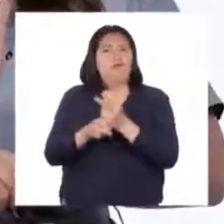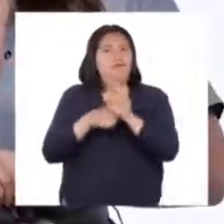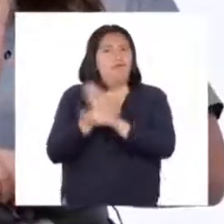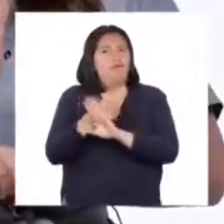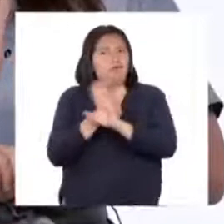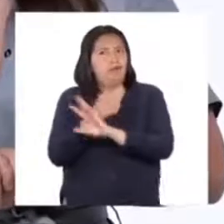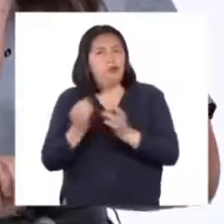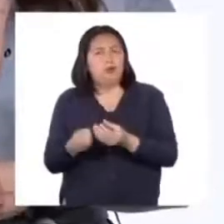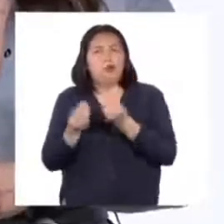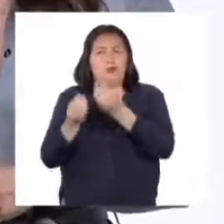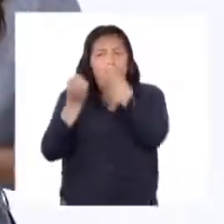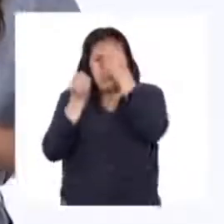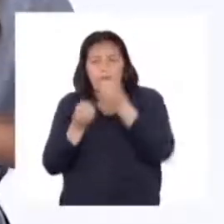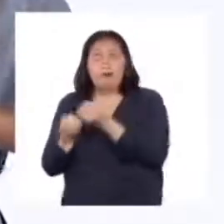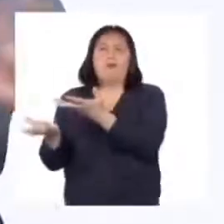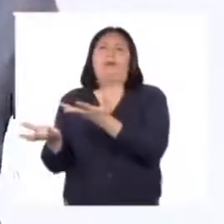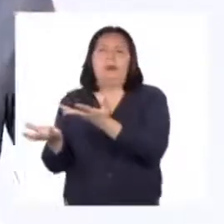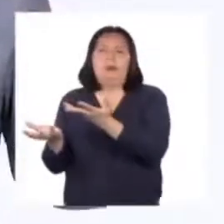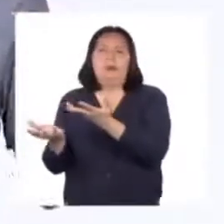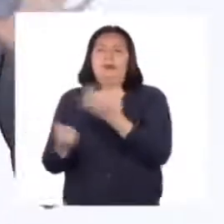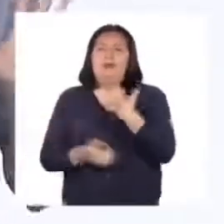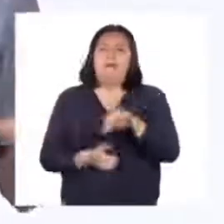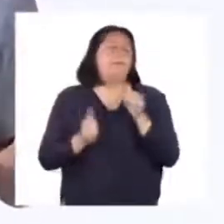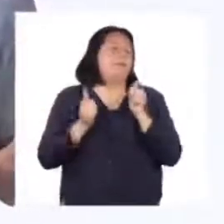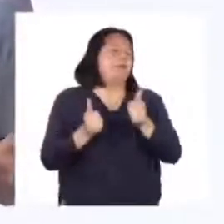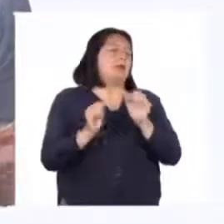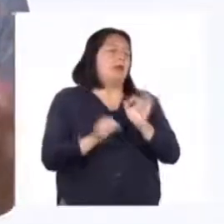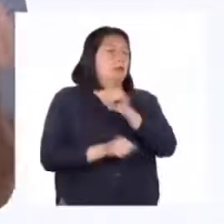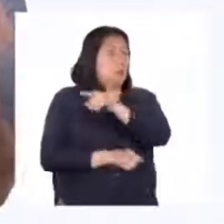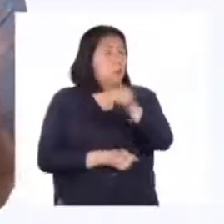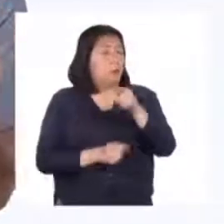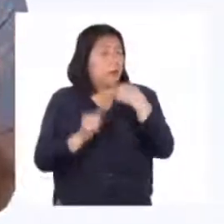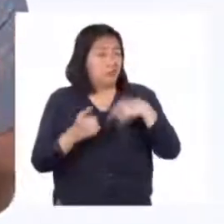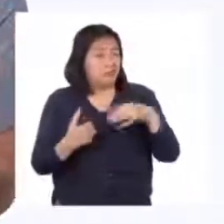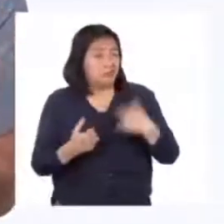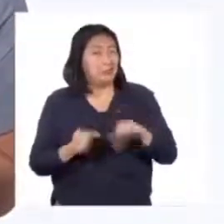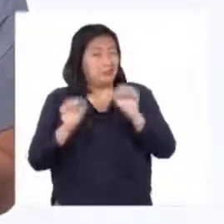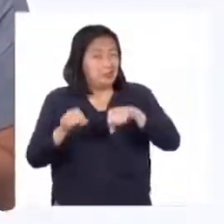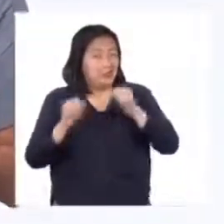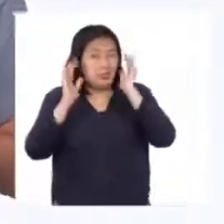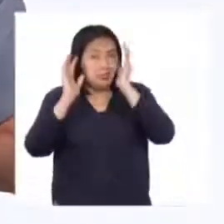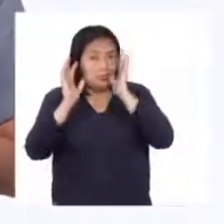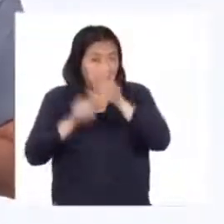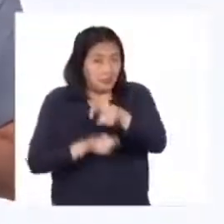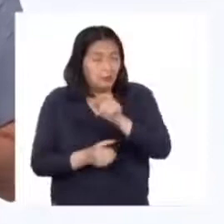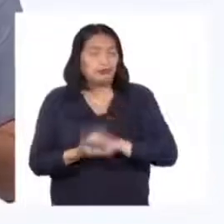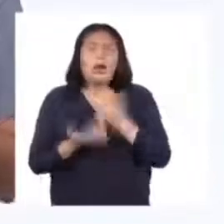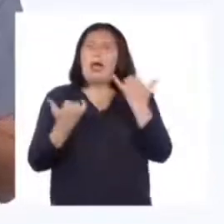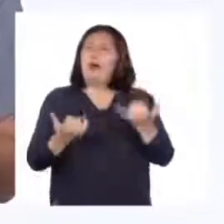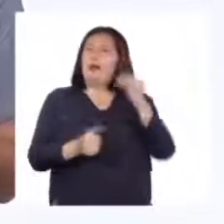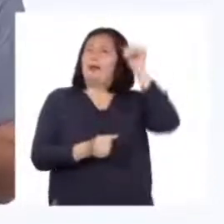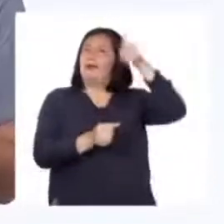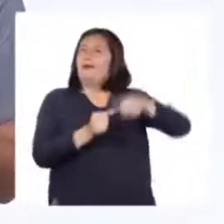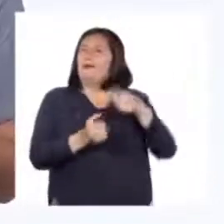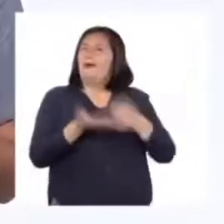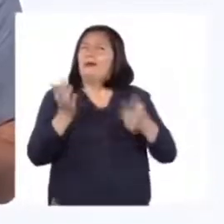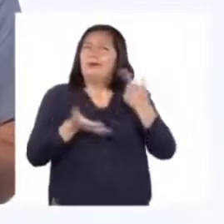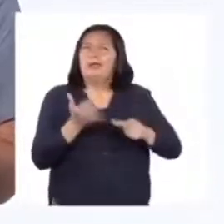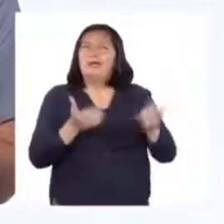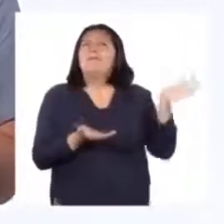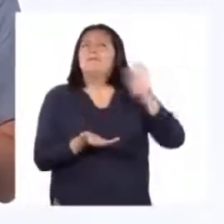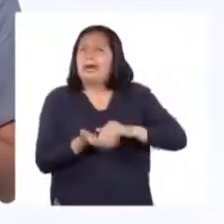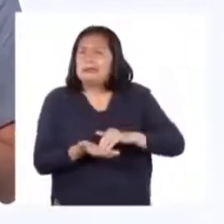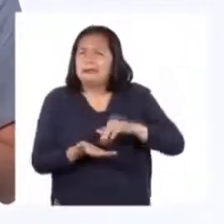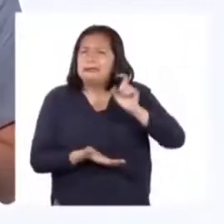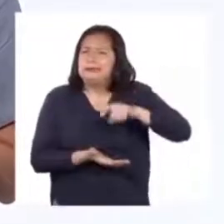protección mediante la información. ¡Excelente! Se nota que han estado muy atentos. ¿Recuerdan ahora cuál era el paso